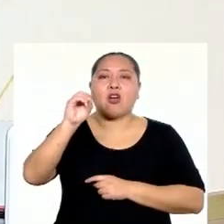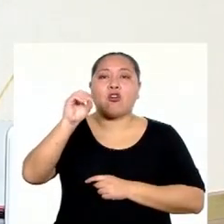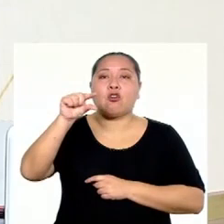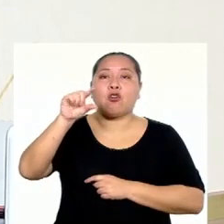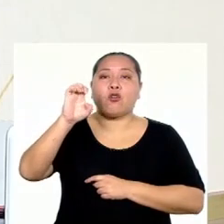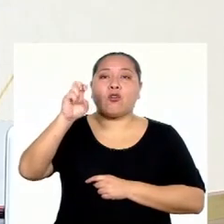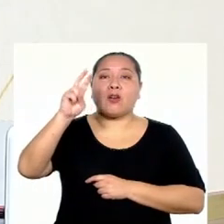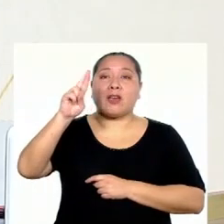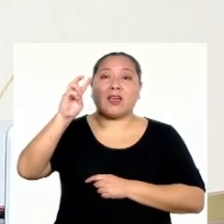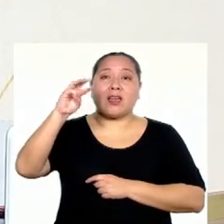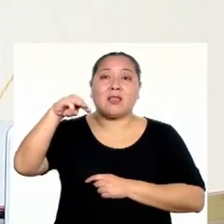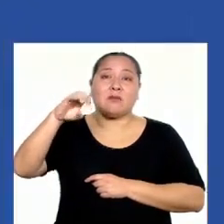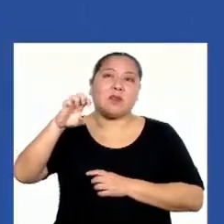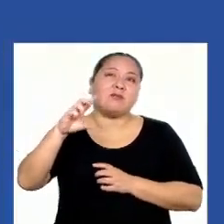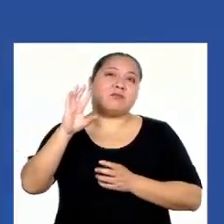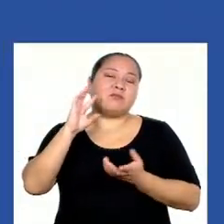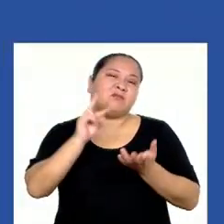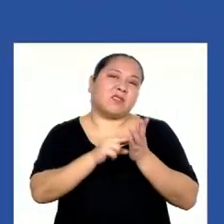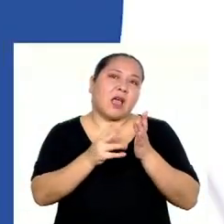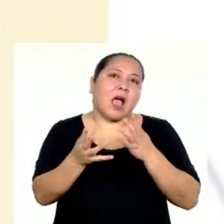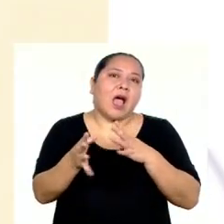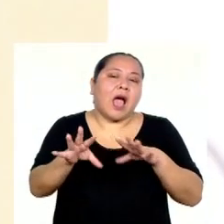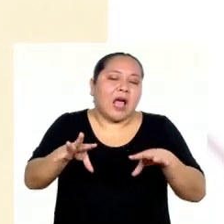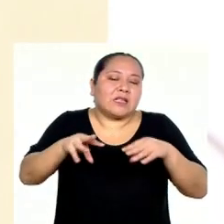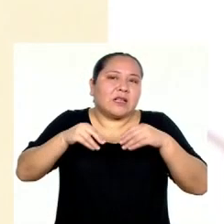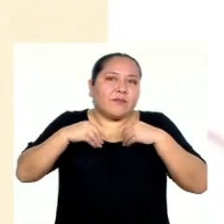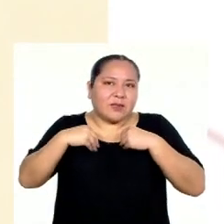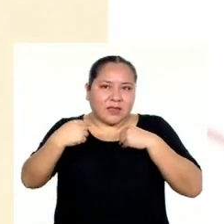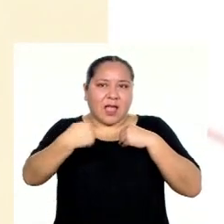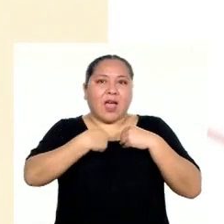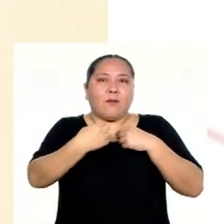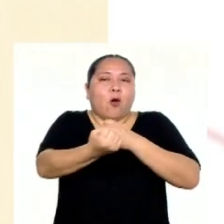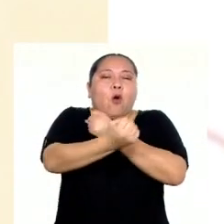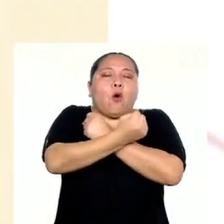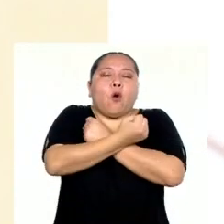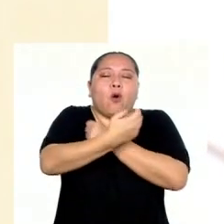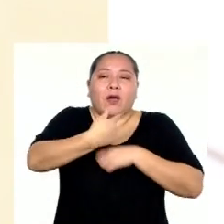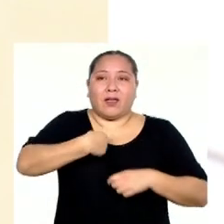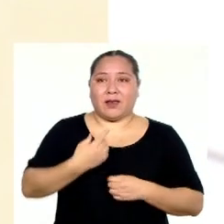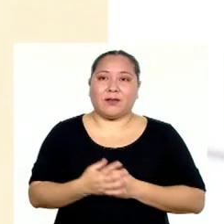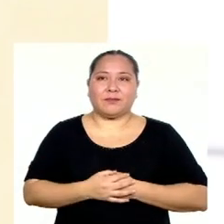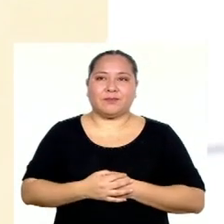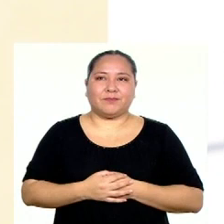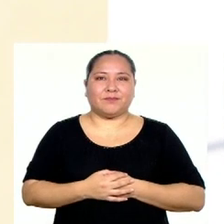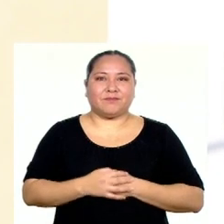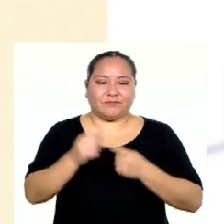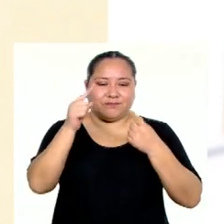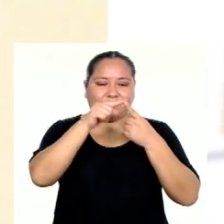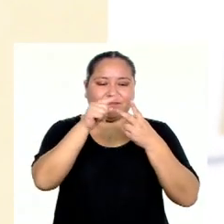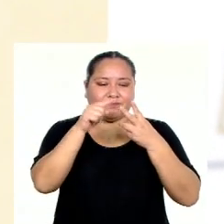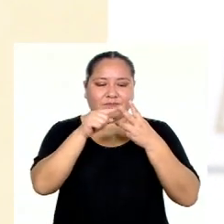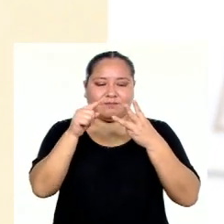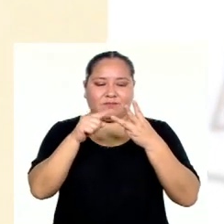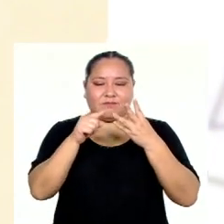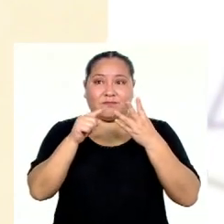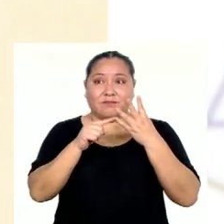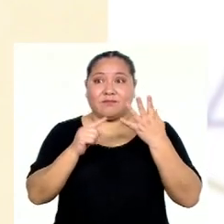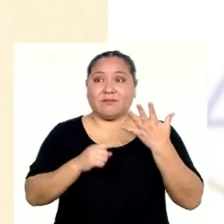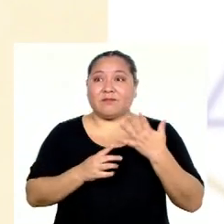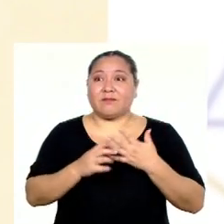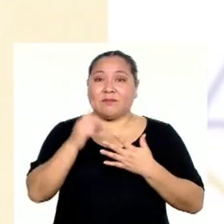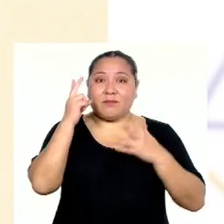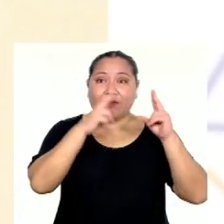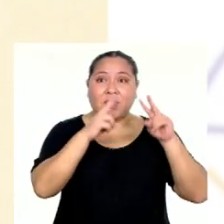en aceptarme, quererme. Ya tenemos nuestras ideas clave. Veo que algunas están en modo